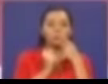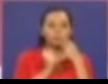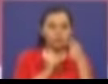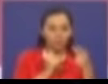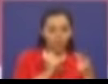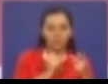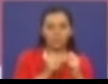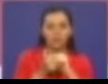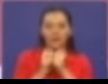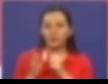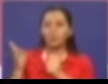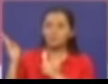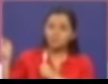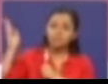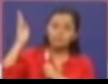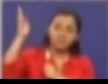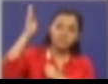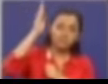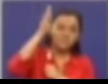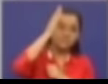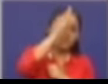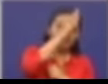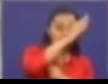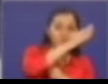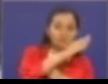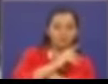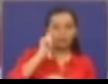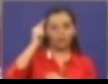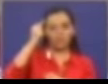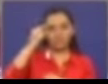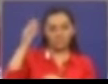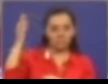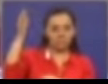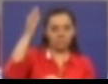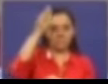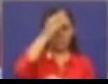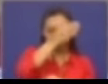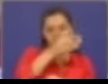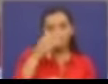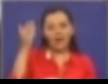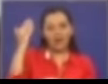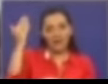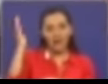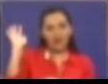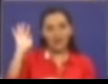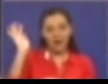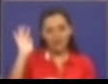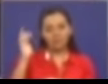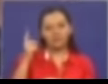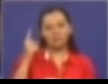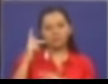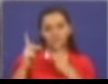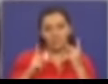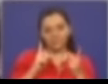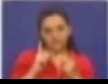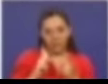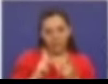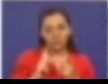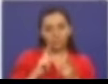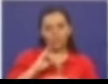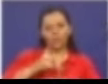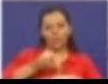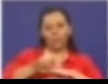en cada una de las ciudades hacia donde ha ido el gobierno en pleno, con los alcaldes, con los prefectos, con las